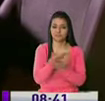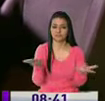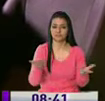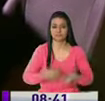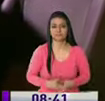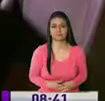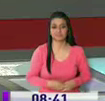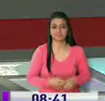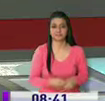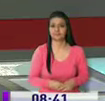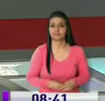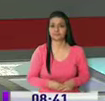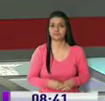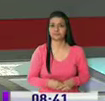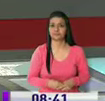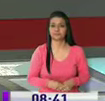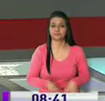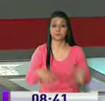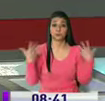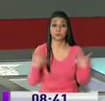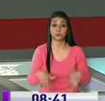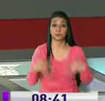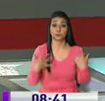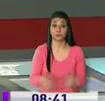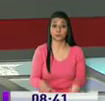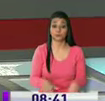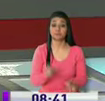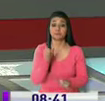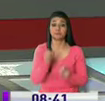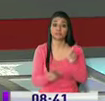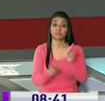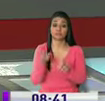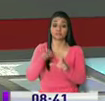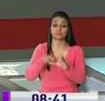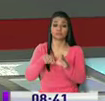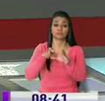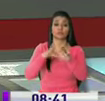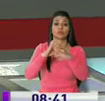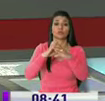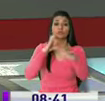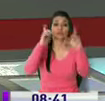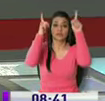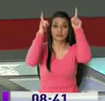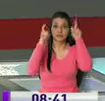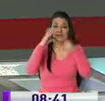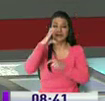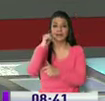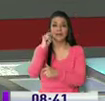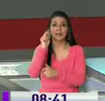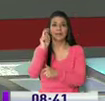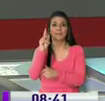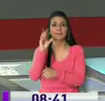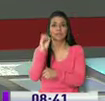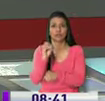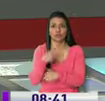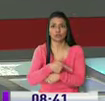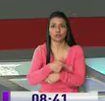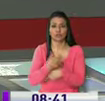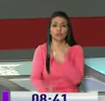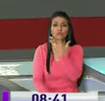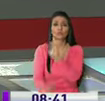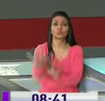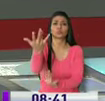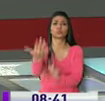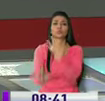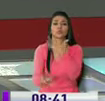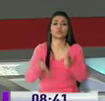Casamen. Dramáticos momentos vivieron los pasajeros de un bus de la cooperativa Reina del Camino. ¿Qué pasó? Este se incendió en la